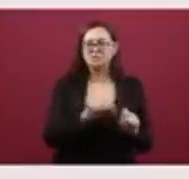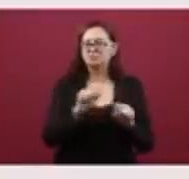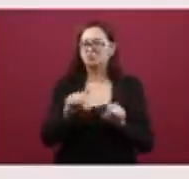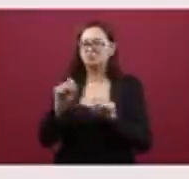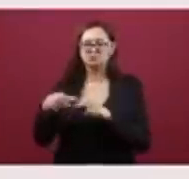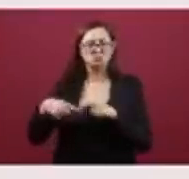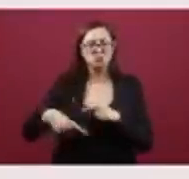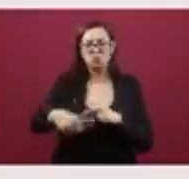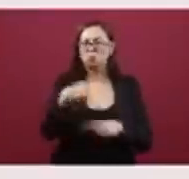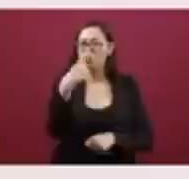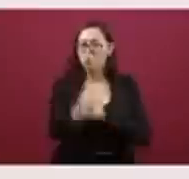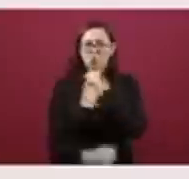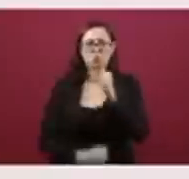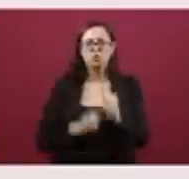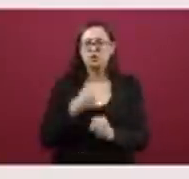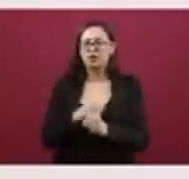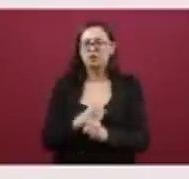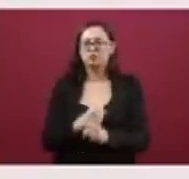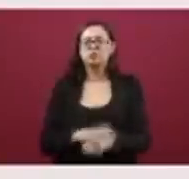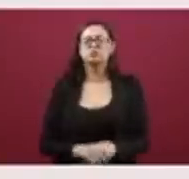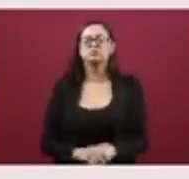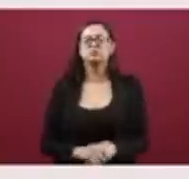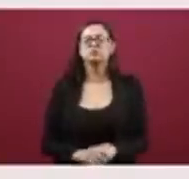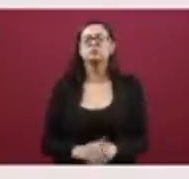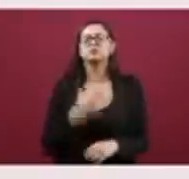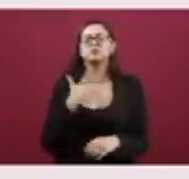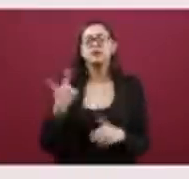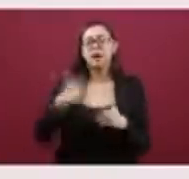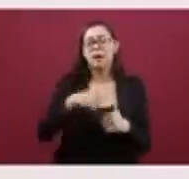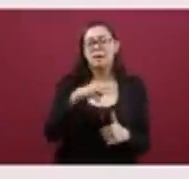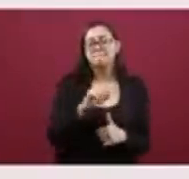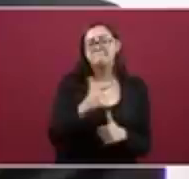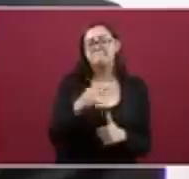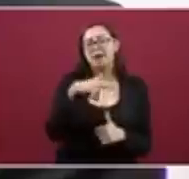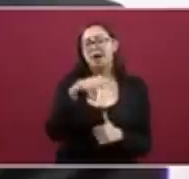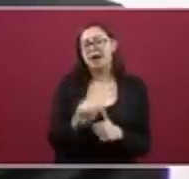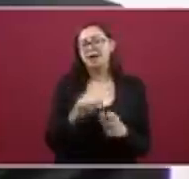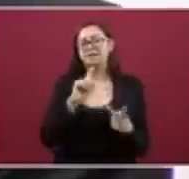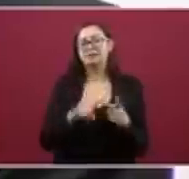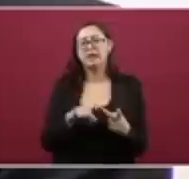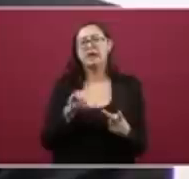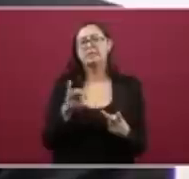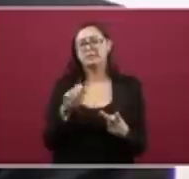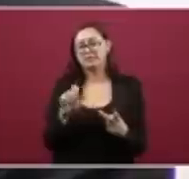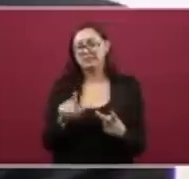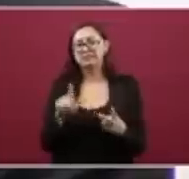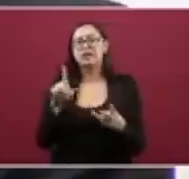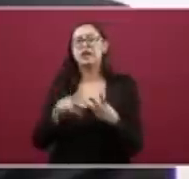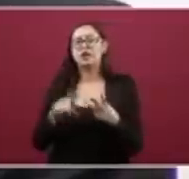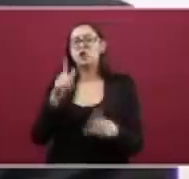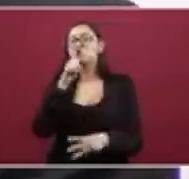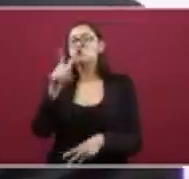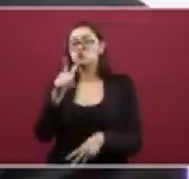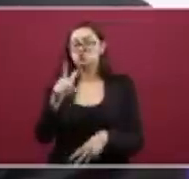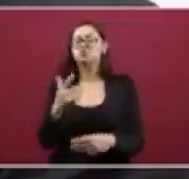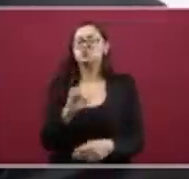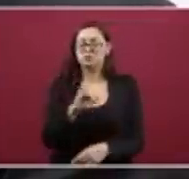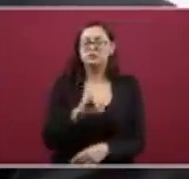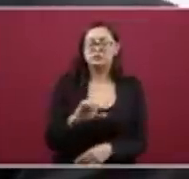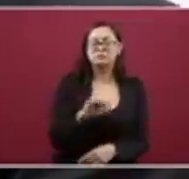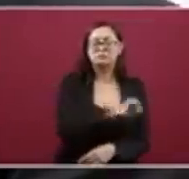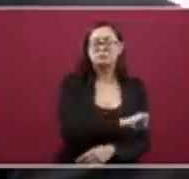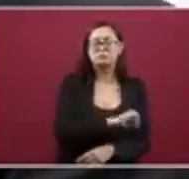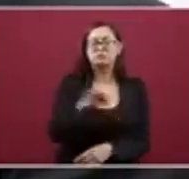año la gasolina magna el diésel y la luz han subido por la tardanza en la